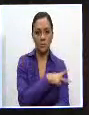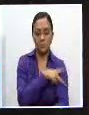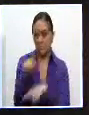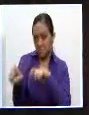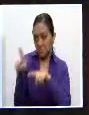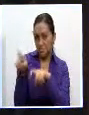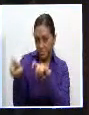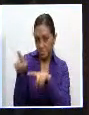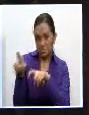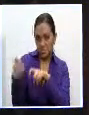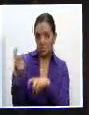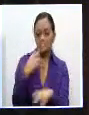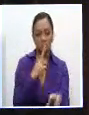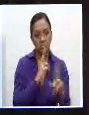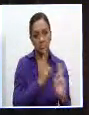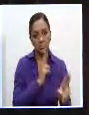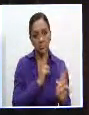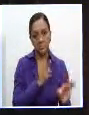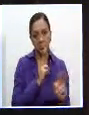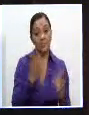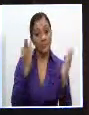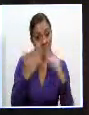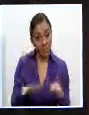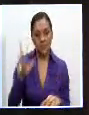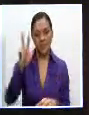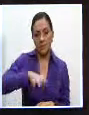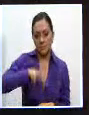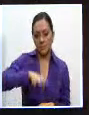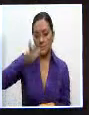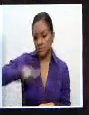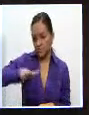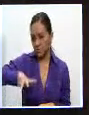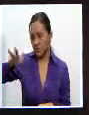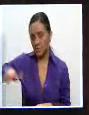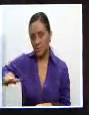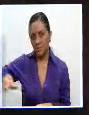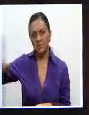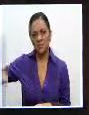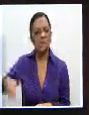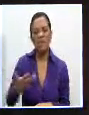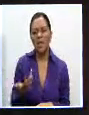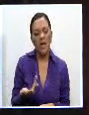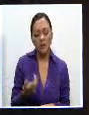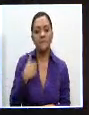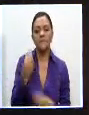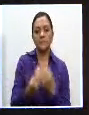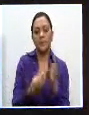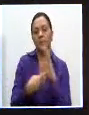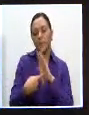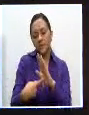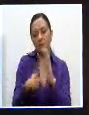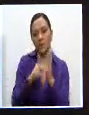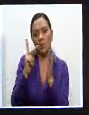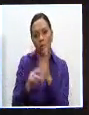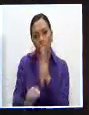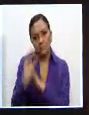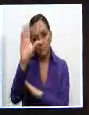comisión realizamos eso trimestralmente son rondas de presentaciones que tienen que hacer los